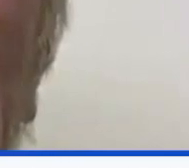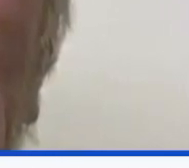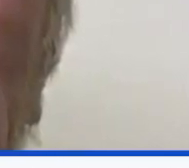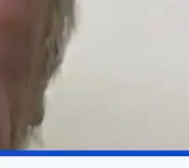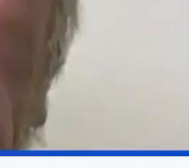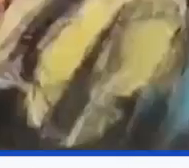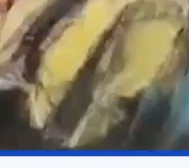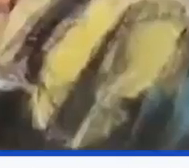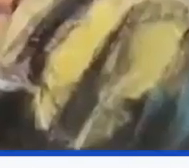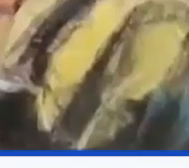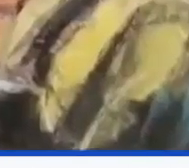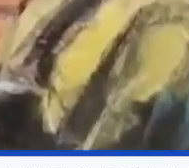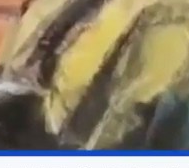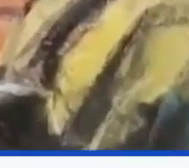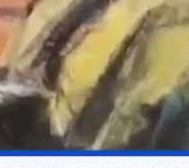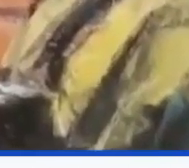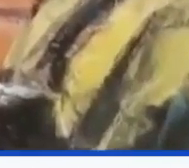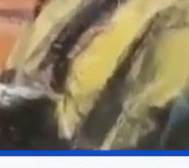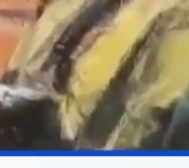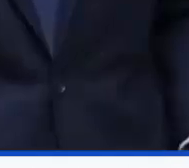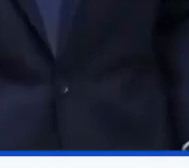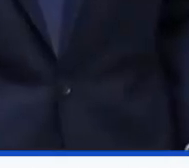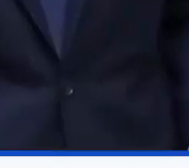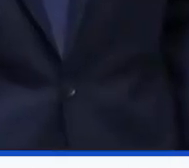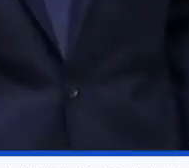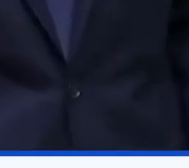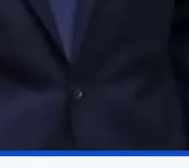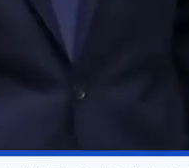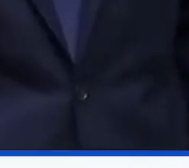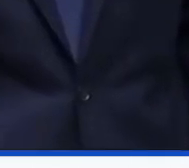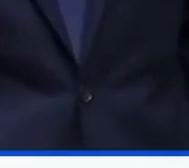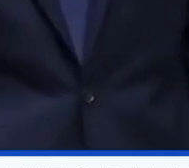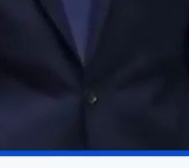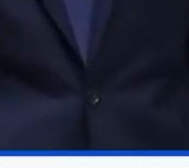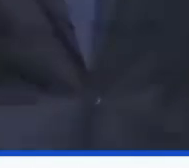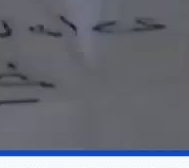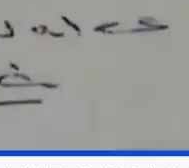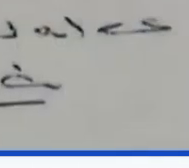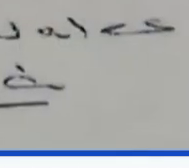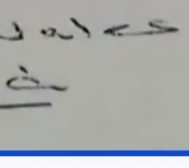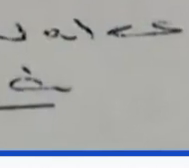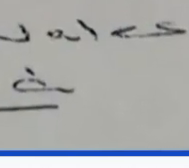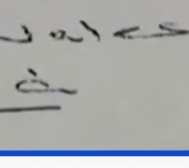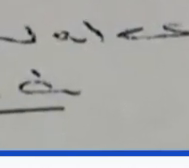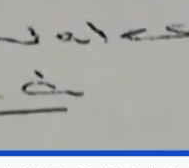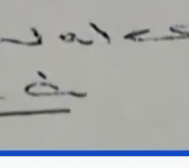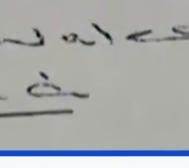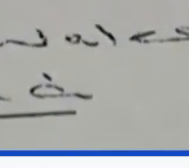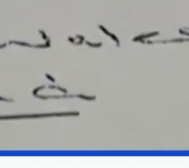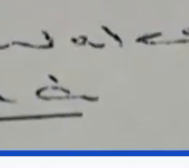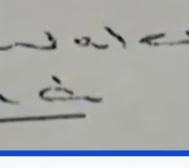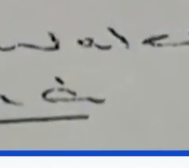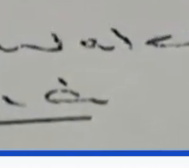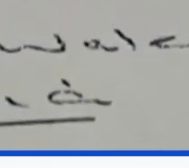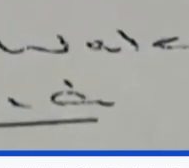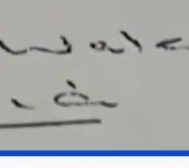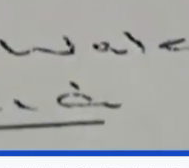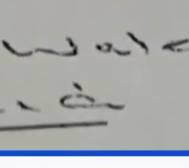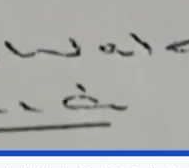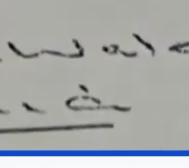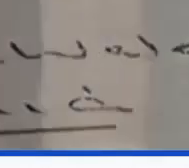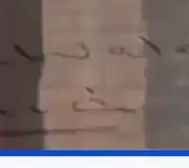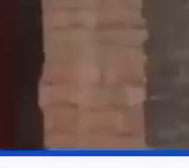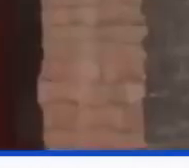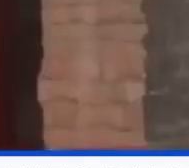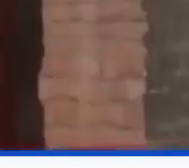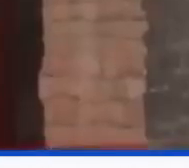demanda de una mujer que alega que él la habría agredido sexualmente cuando tenía unos 17 años. años de edad. Y todo esto ocurre luego de que se